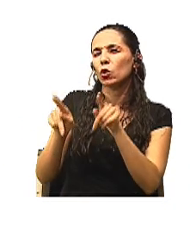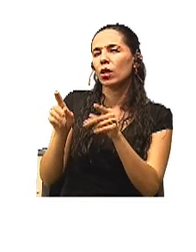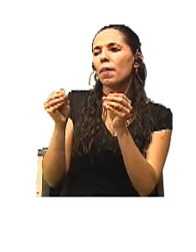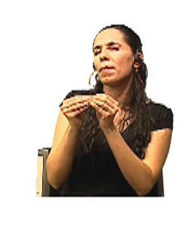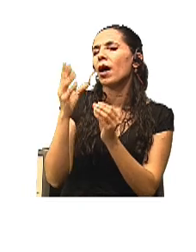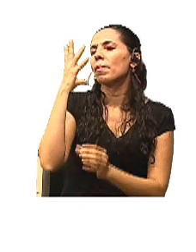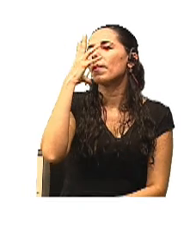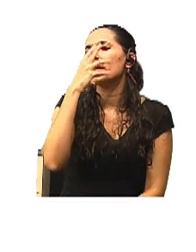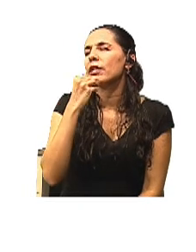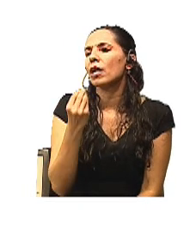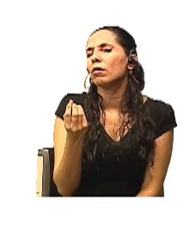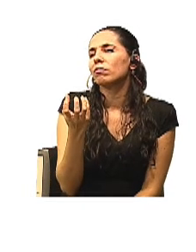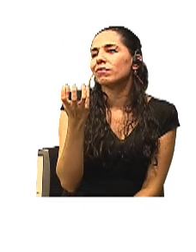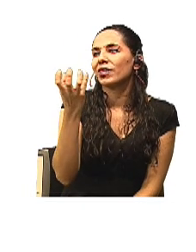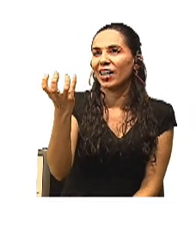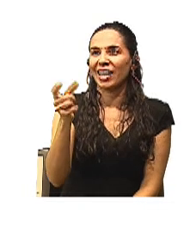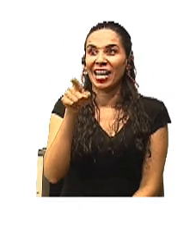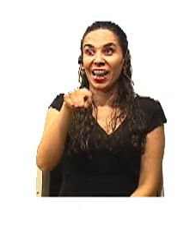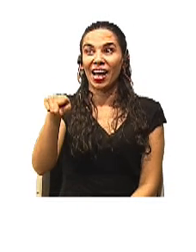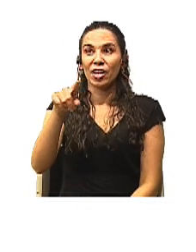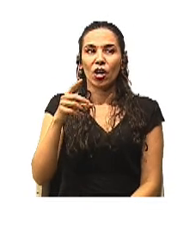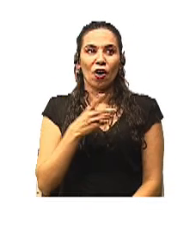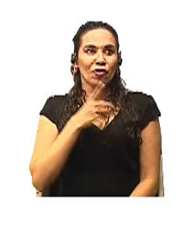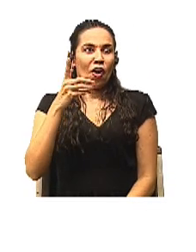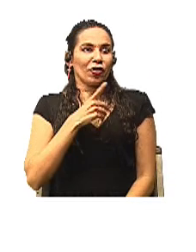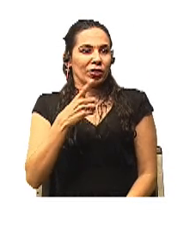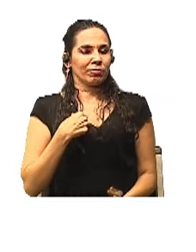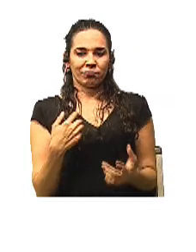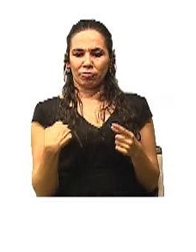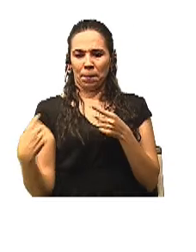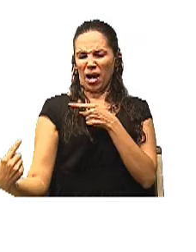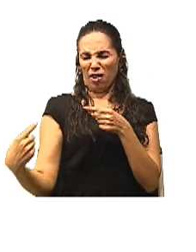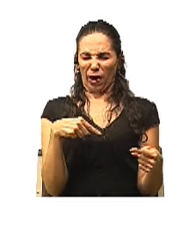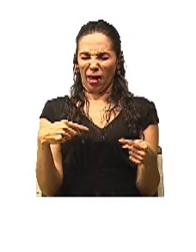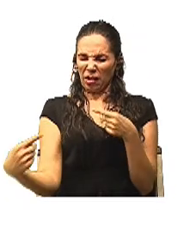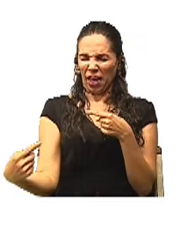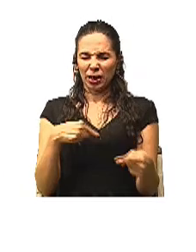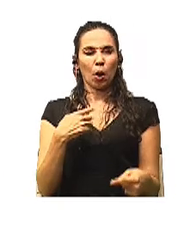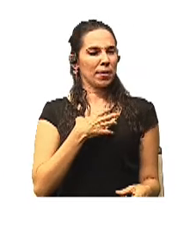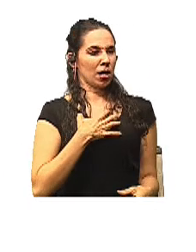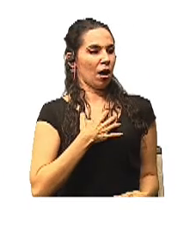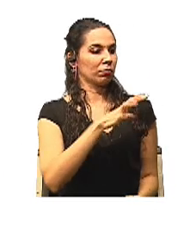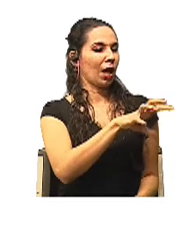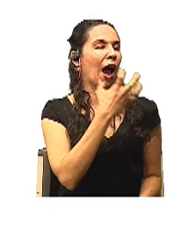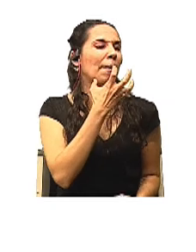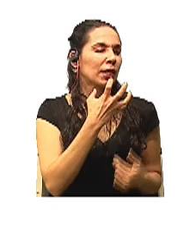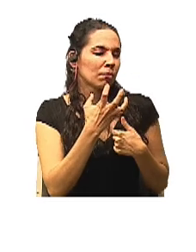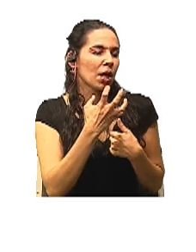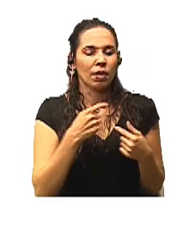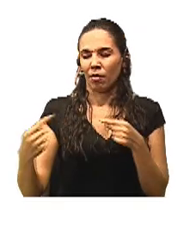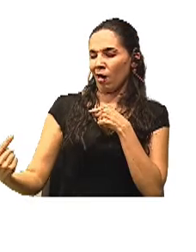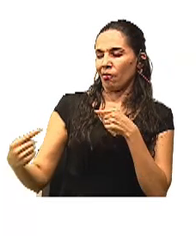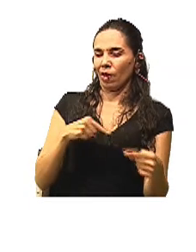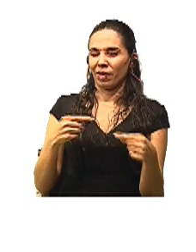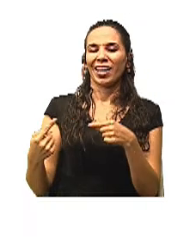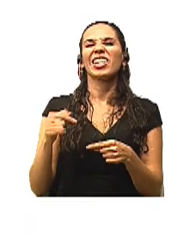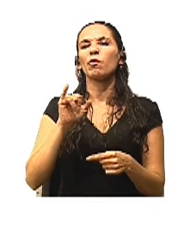diosas obviamente se peleaban porque decían que era para ellas. Y esto fue lo que generó la famosa guerra de